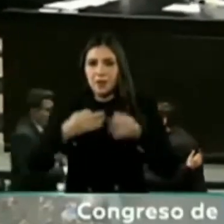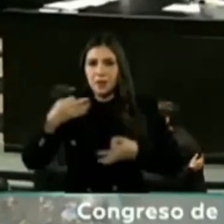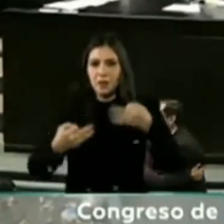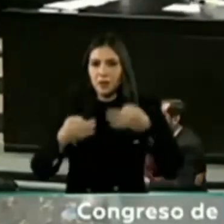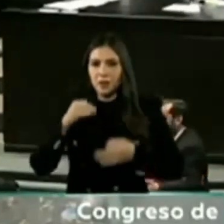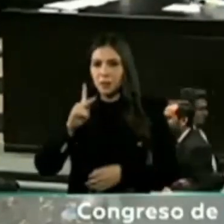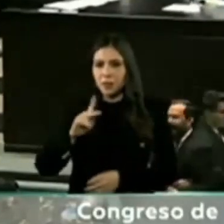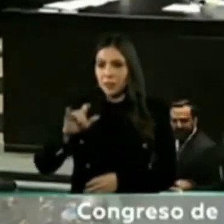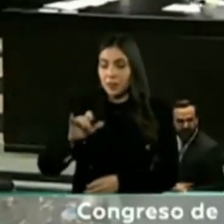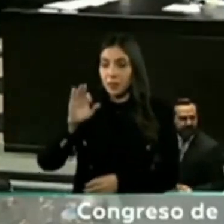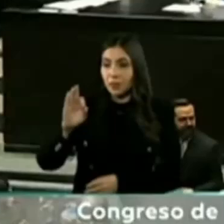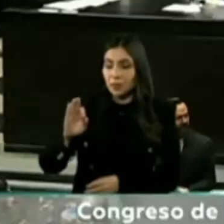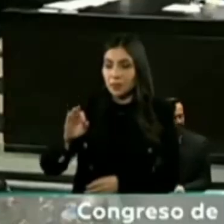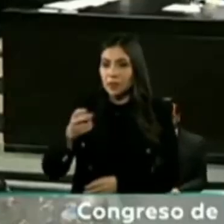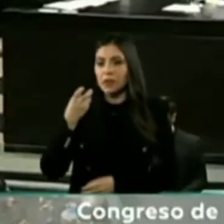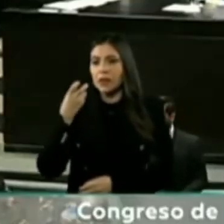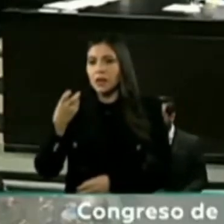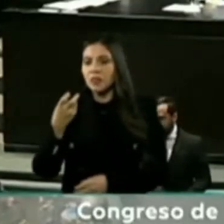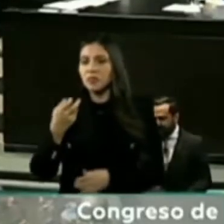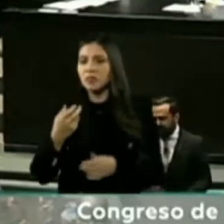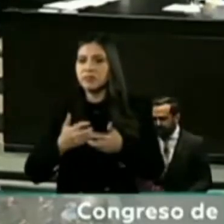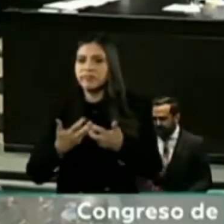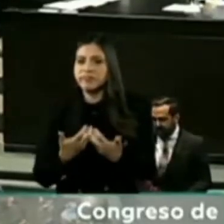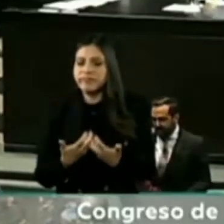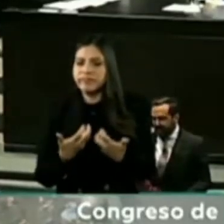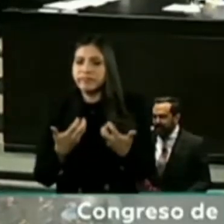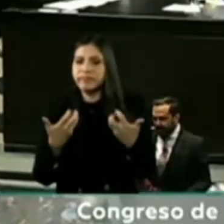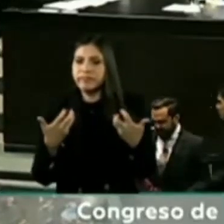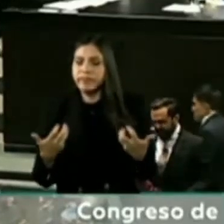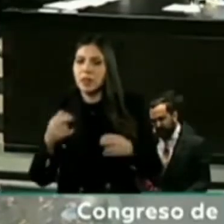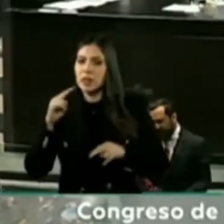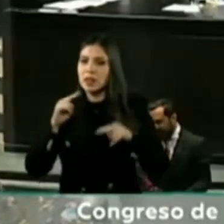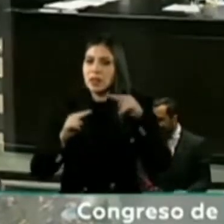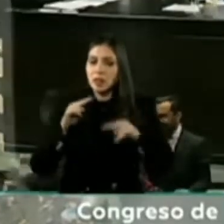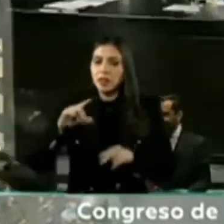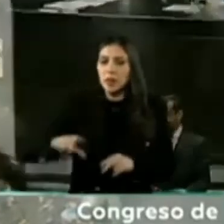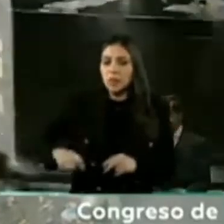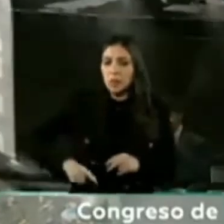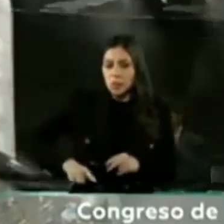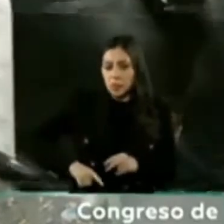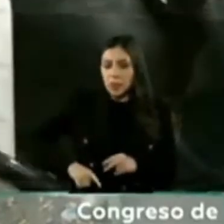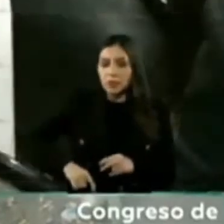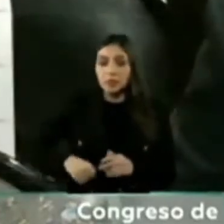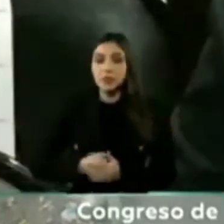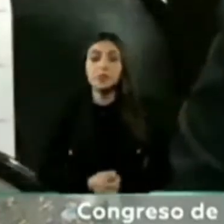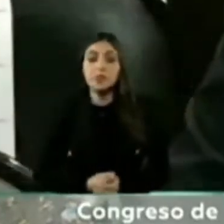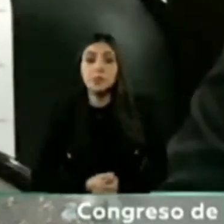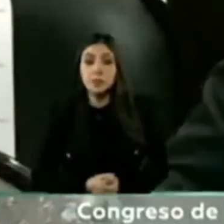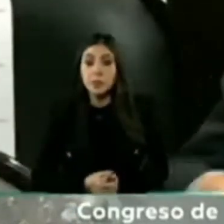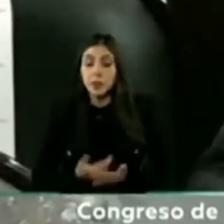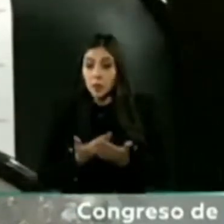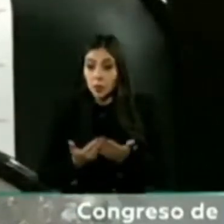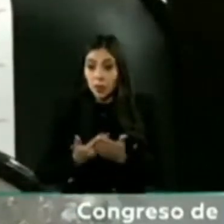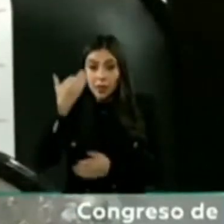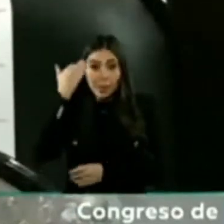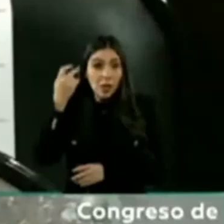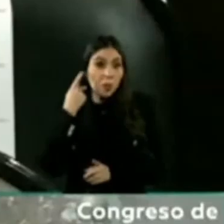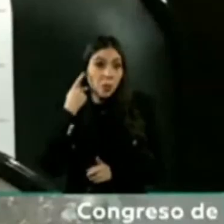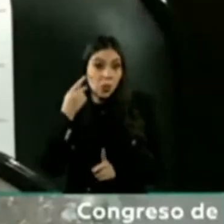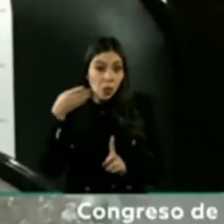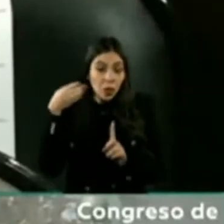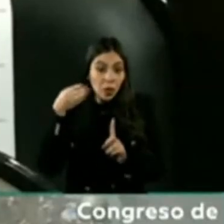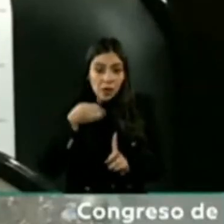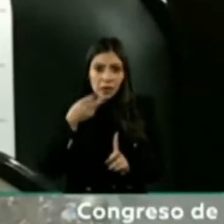y contrapesos entre los poderes de la Unión. La pluralidad política vive su peor momento desde